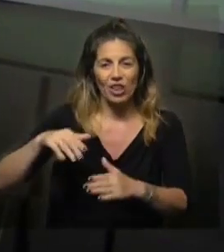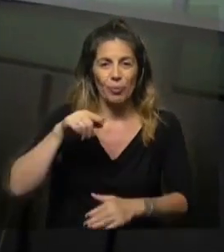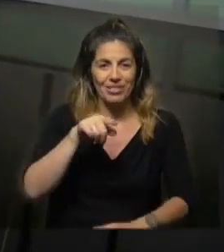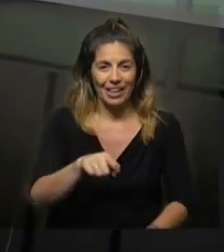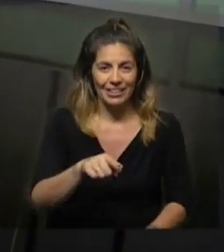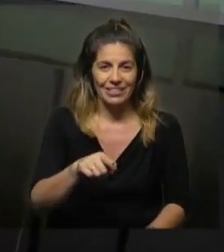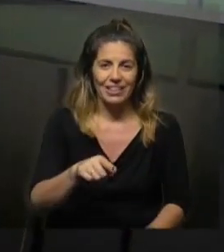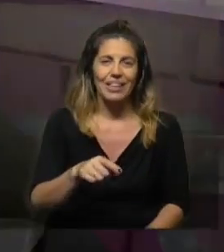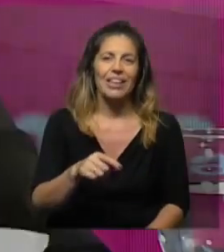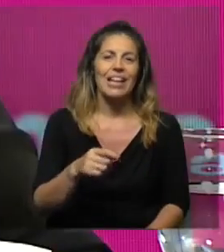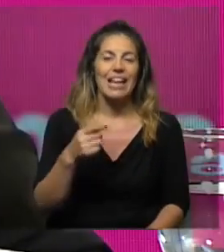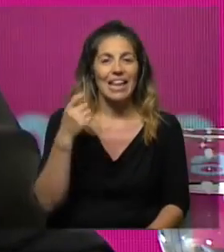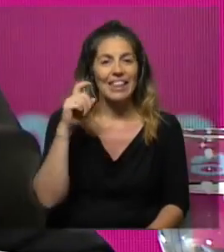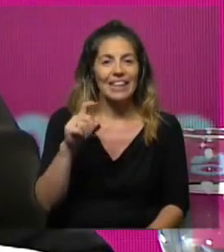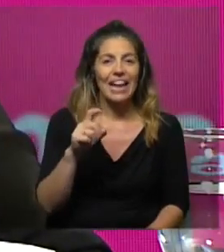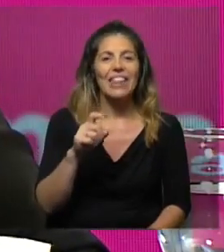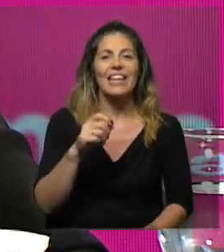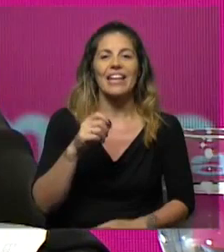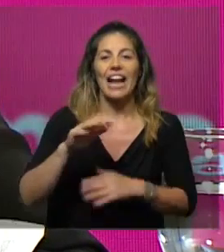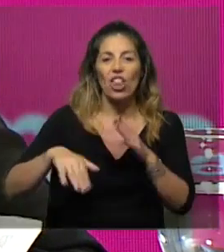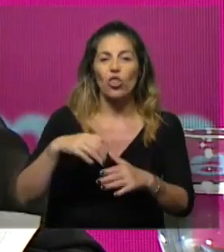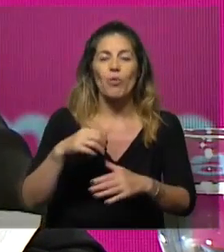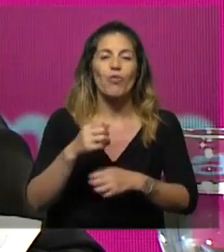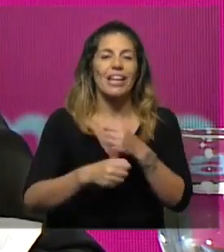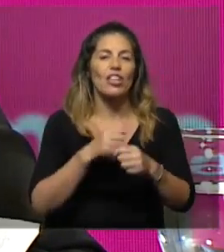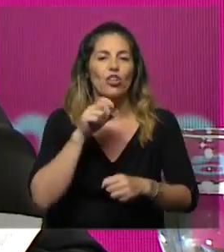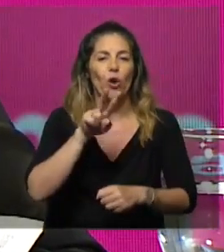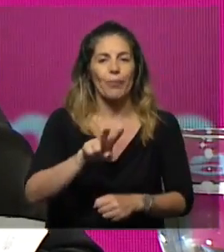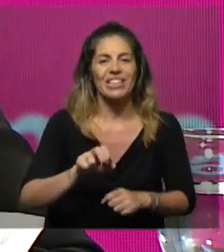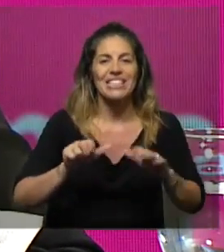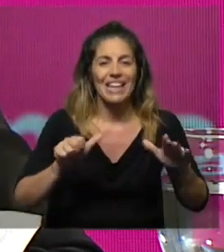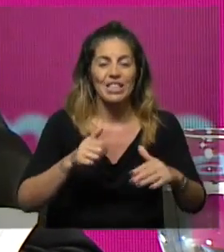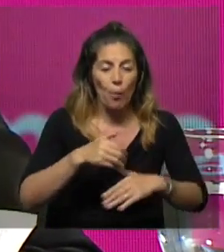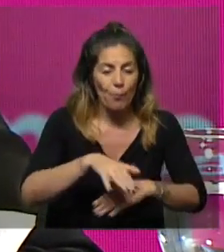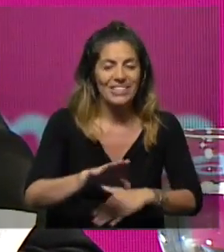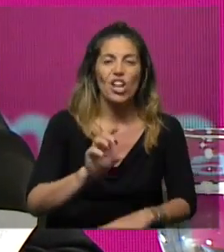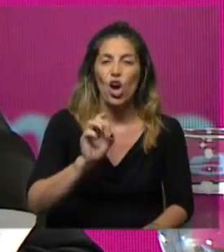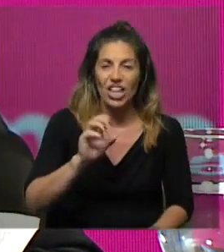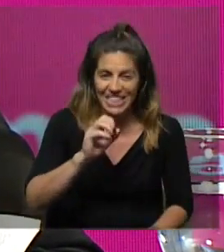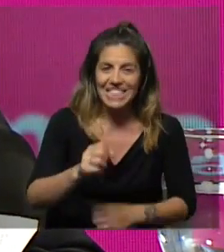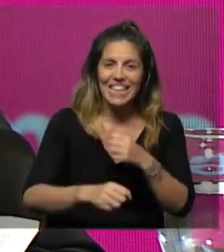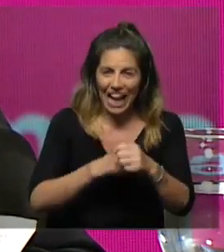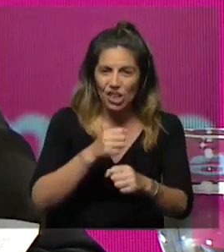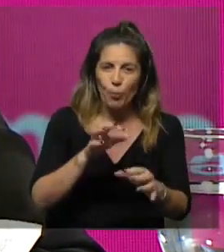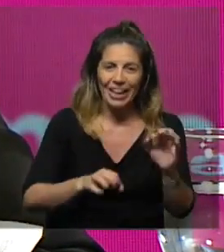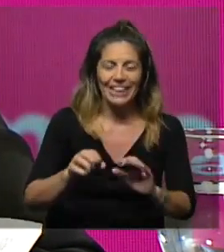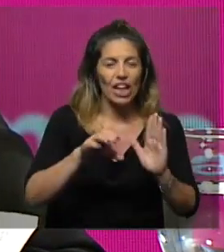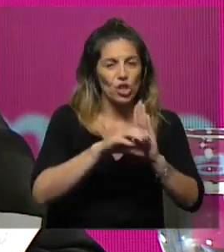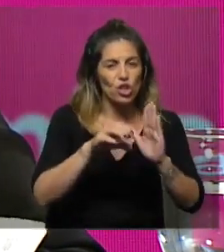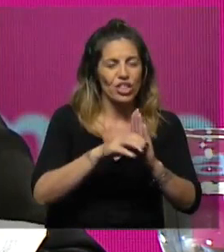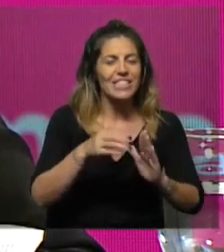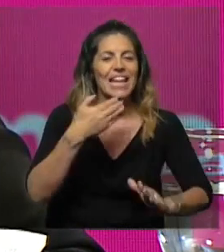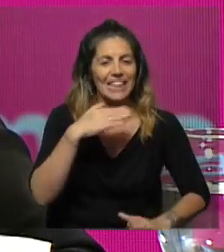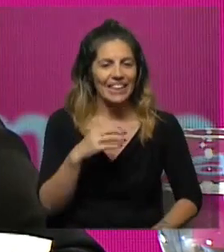candom desde el año 2006 tuvieron que pasar 15 años para empezar para que el Solís o se entendiera de la importancia de celebrarlo en